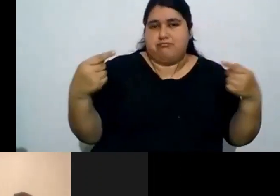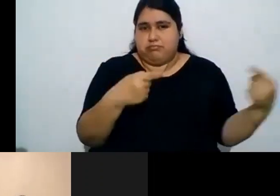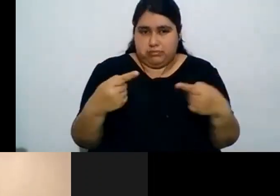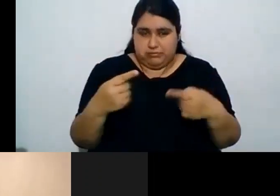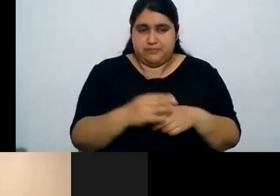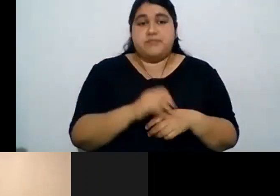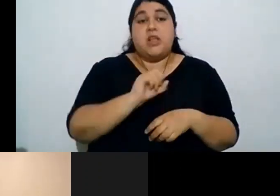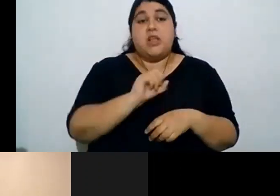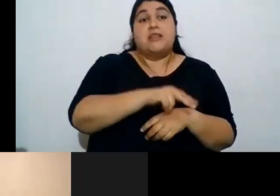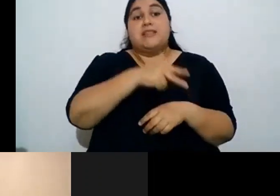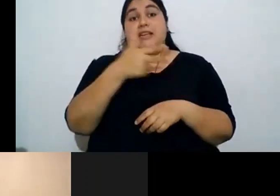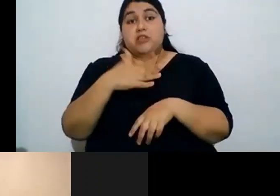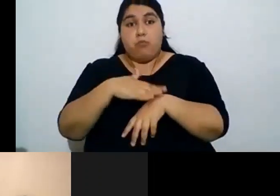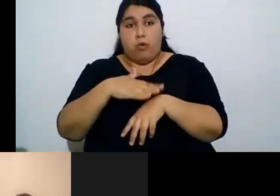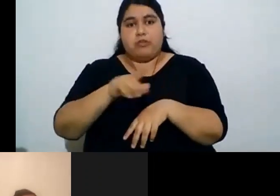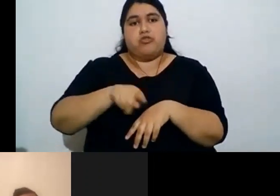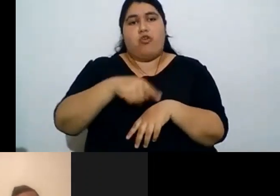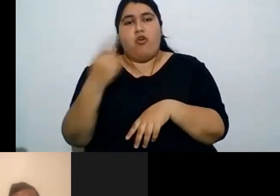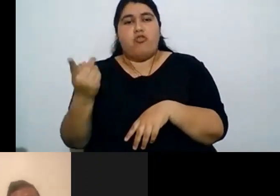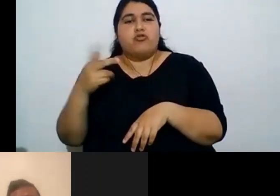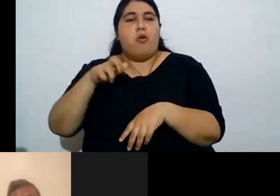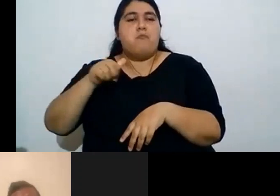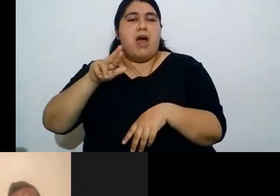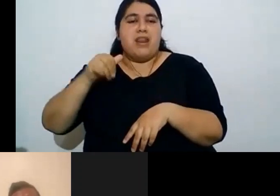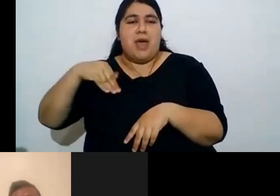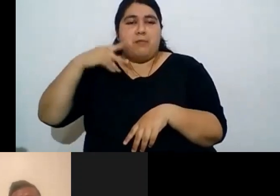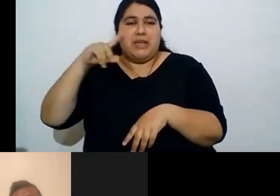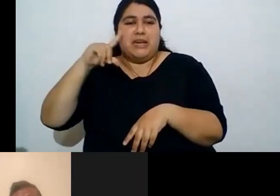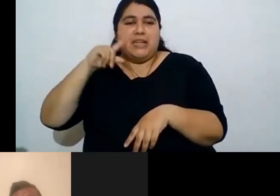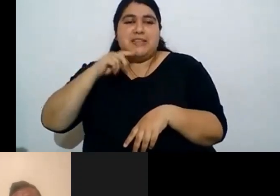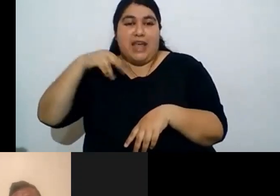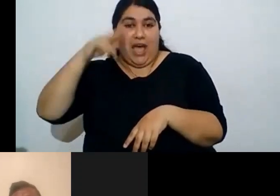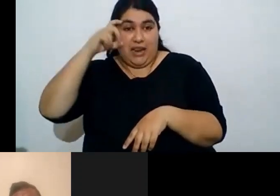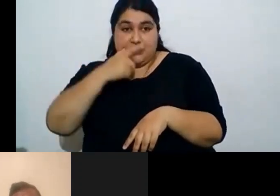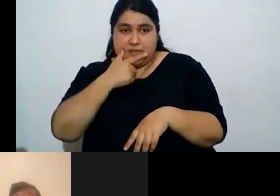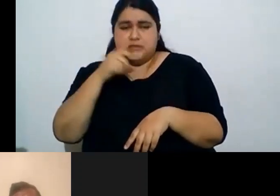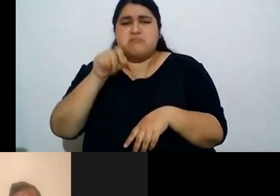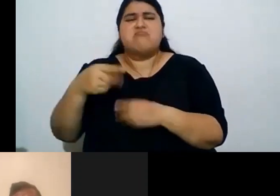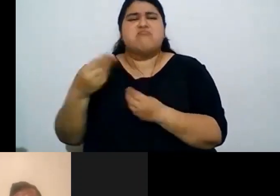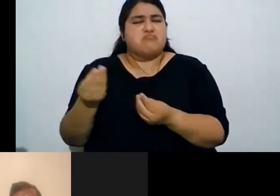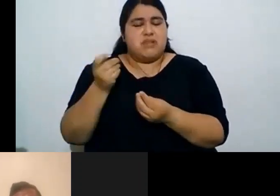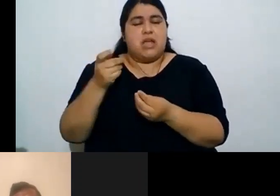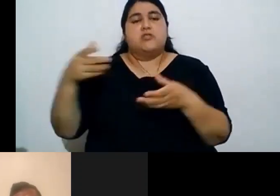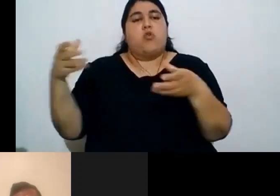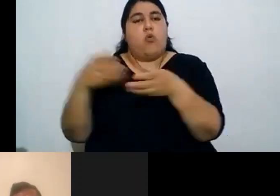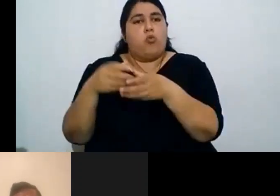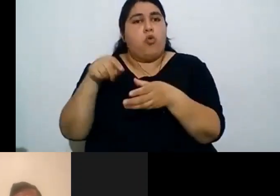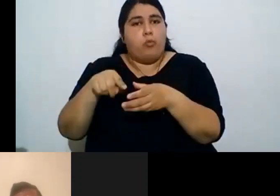aparecen los paramilitares, más o menos en los años 80, y los paramilitares es una fuerza